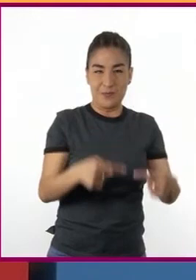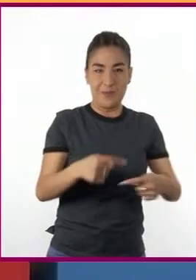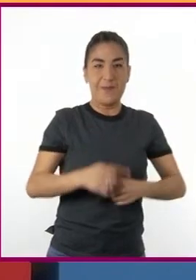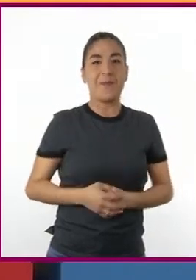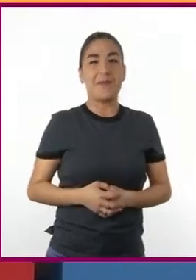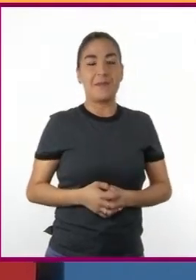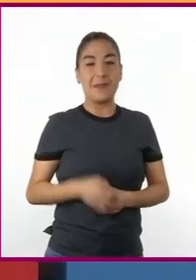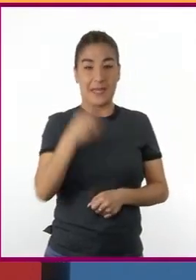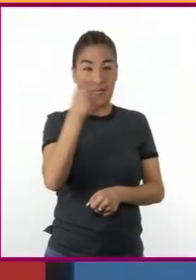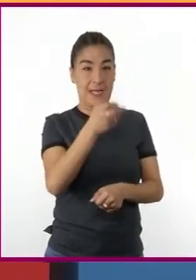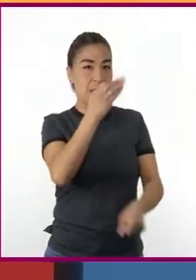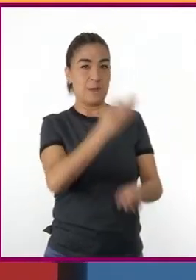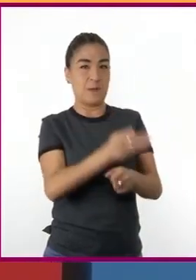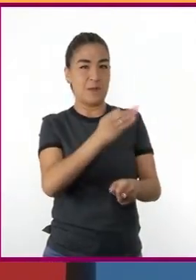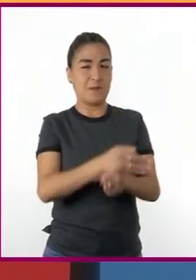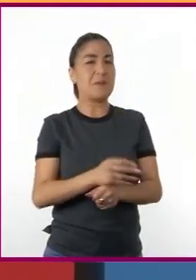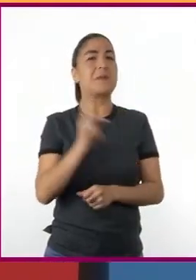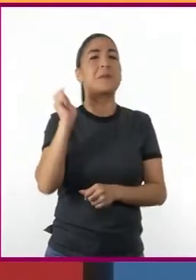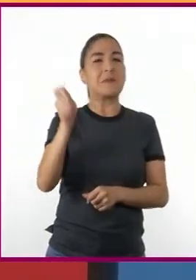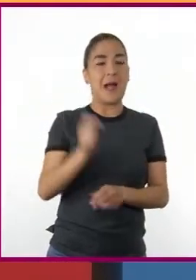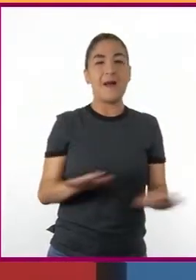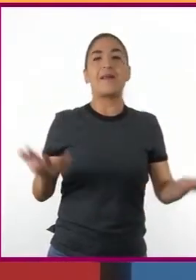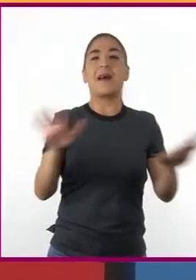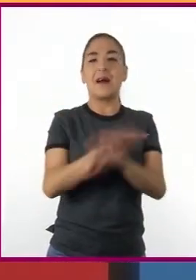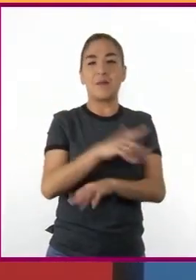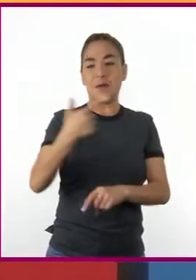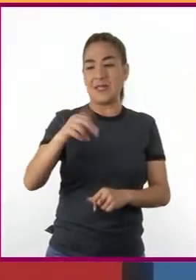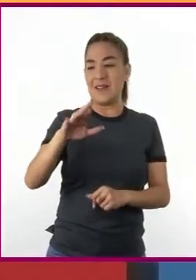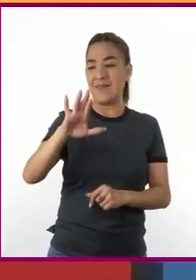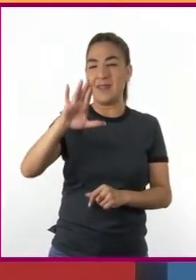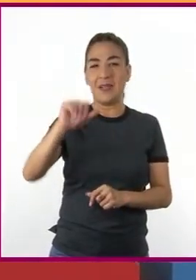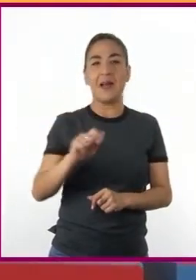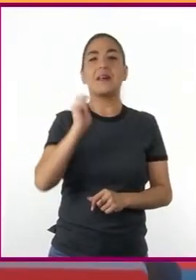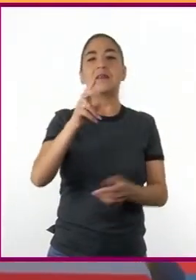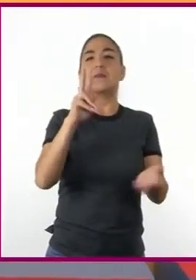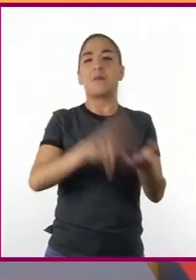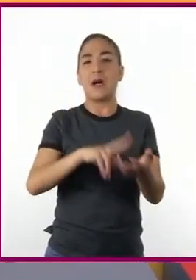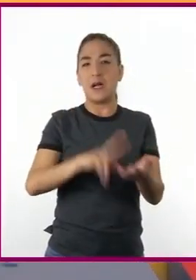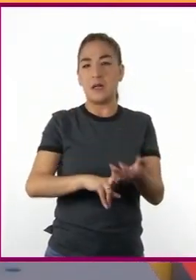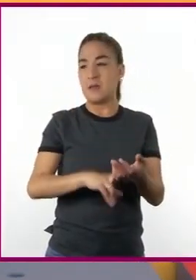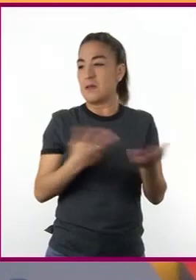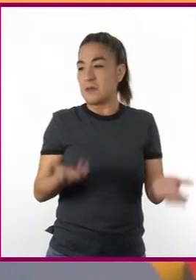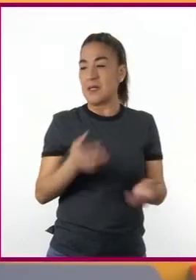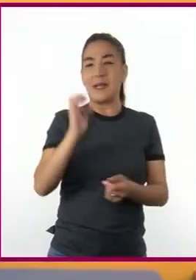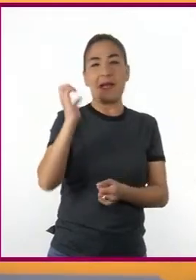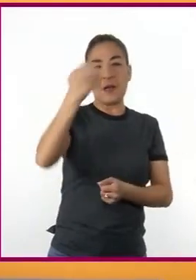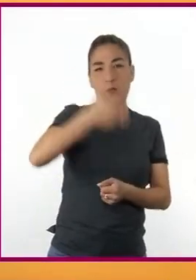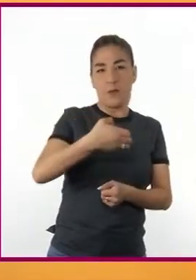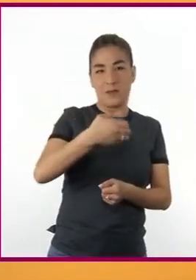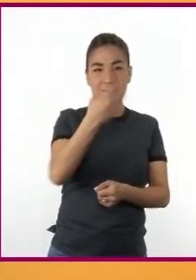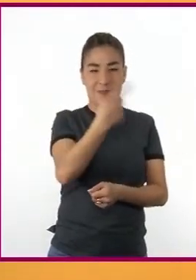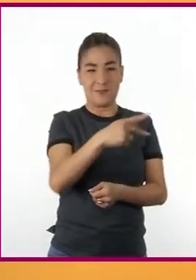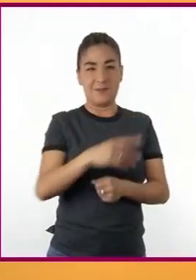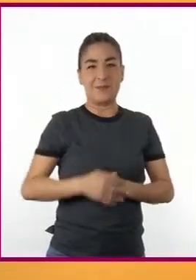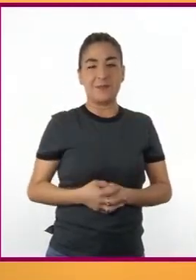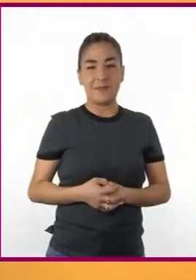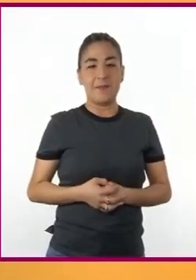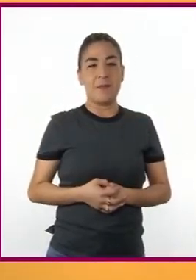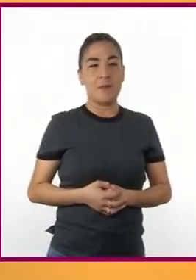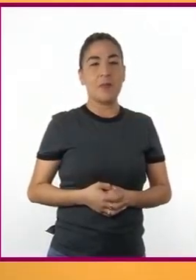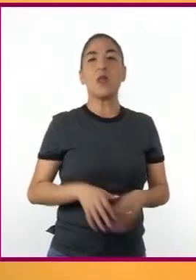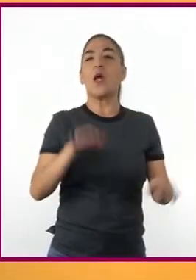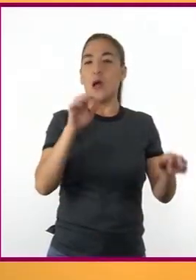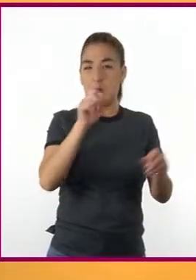Hasta aquí hemos visto cómo cambia una gráfica según los valores que tenga la ecuación que modela.